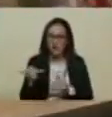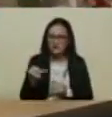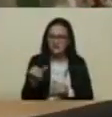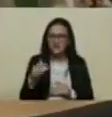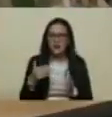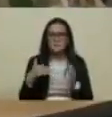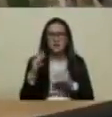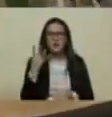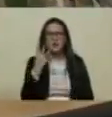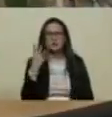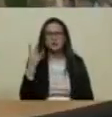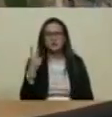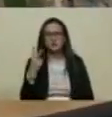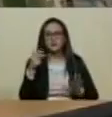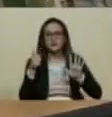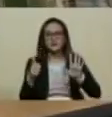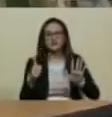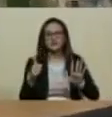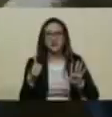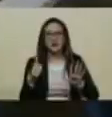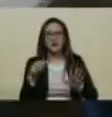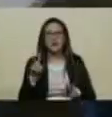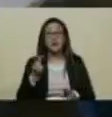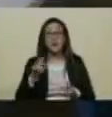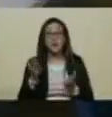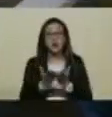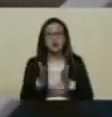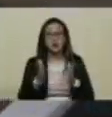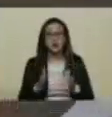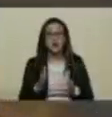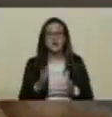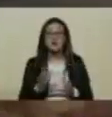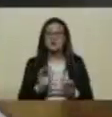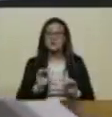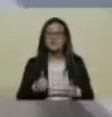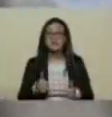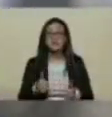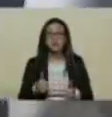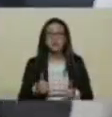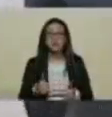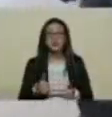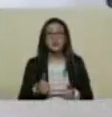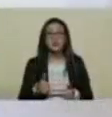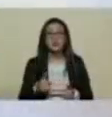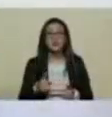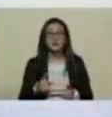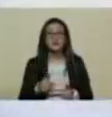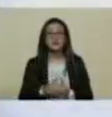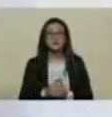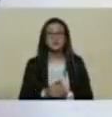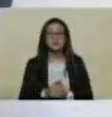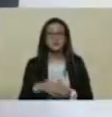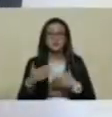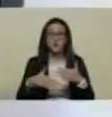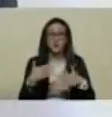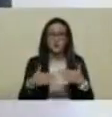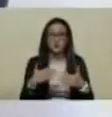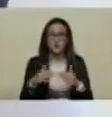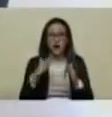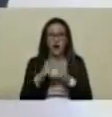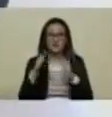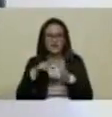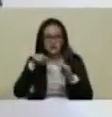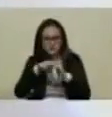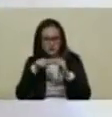de 426 también nuevos estudiantes incorporados a través de los diagnósticos que se han venido haciendo casa a casa,